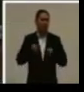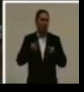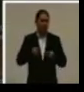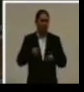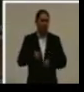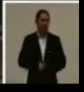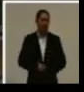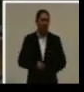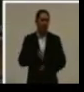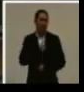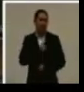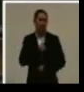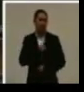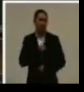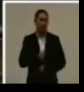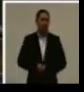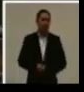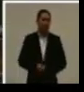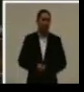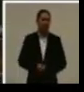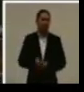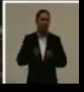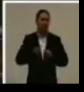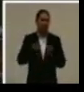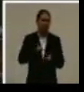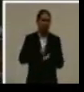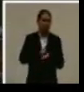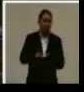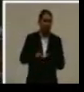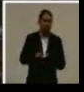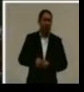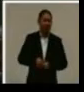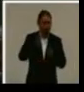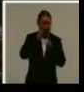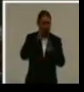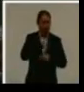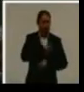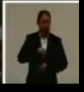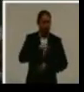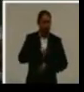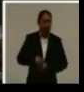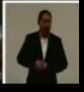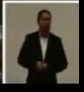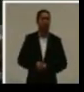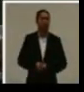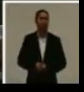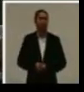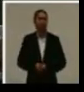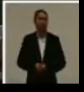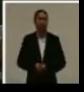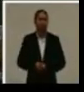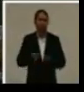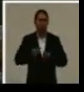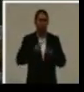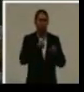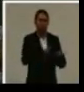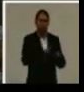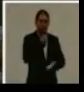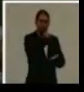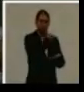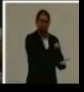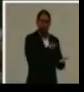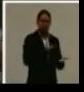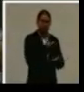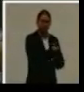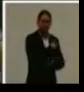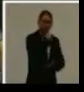que no solamente no le dan el derecho al reconocimiento de su hijo, sino que también no se le da pensión y le están violentando